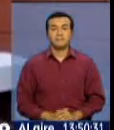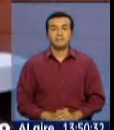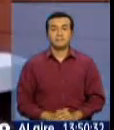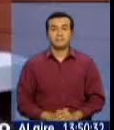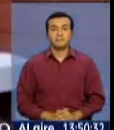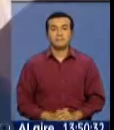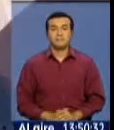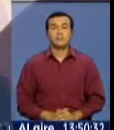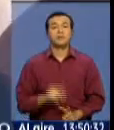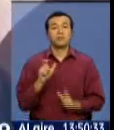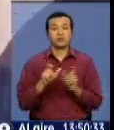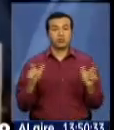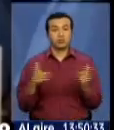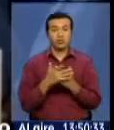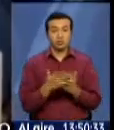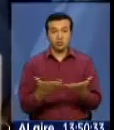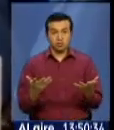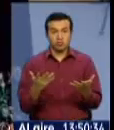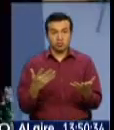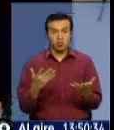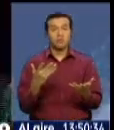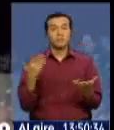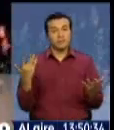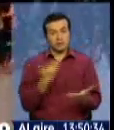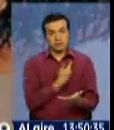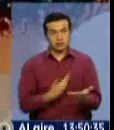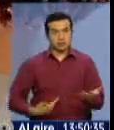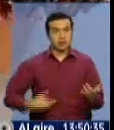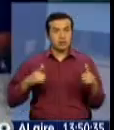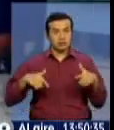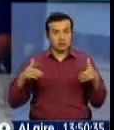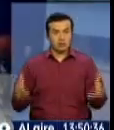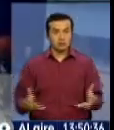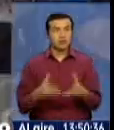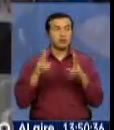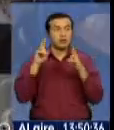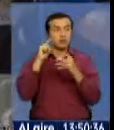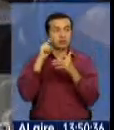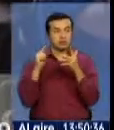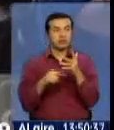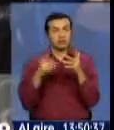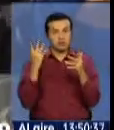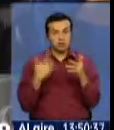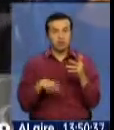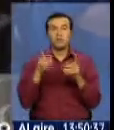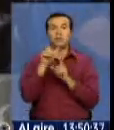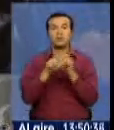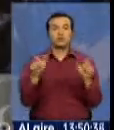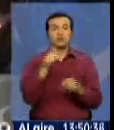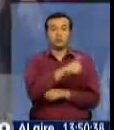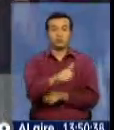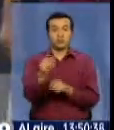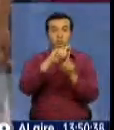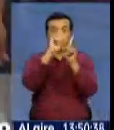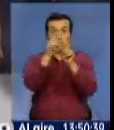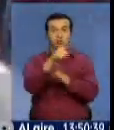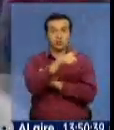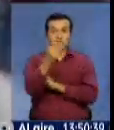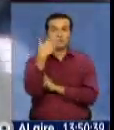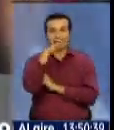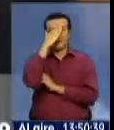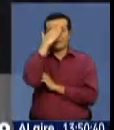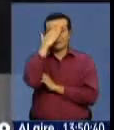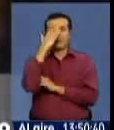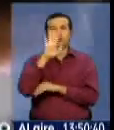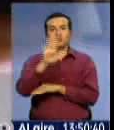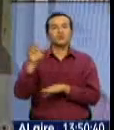Más a la ciudadanía es el mecanismo que promueve el presidente Lenín Moreno para el contenido de la misma. Ciudadanos consultados ya tienen claras